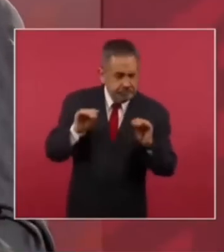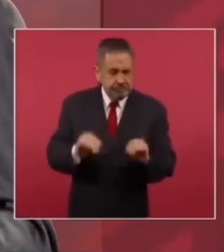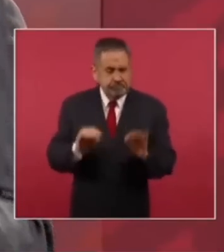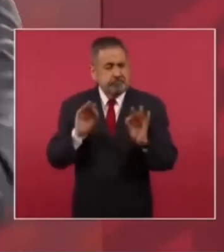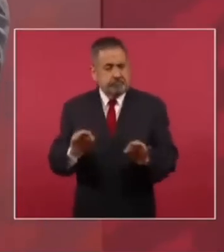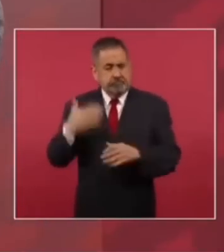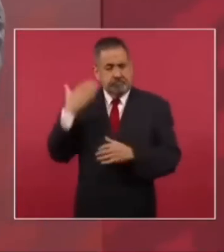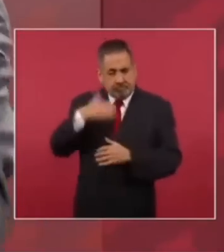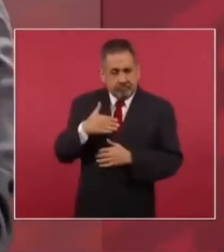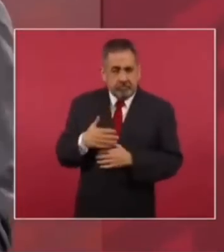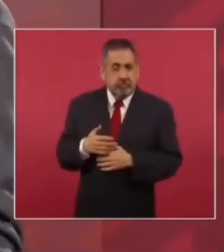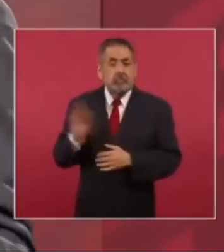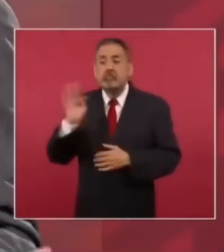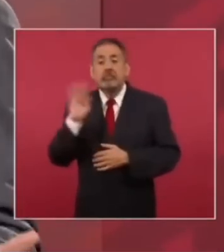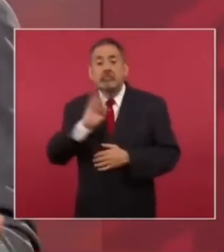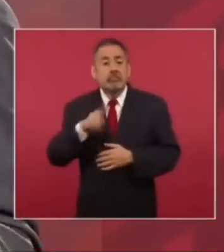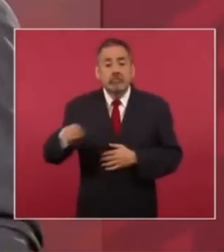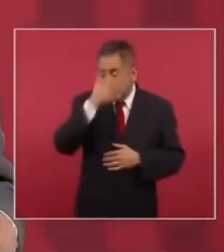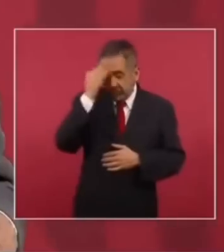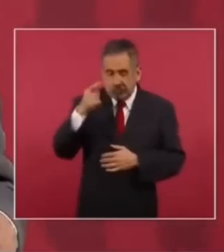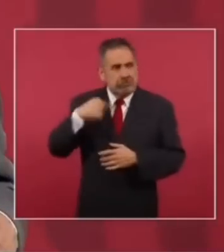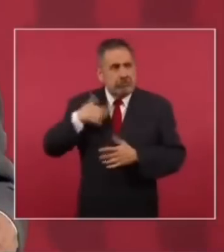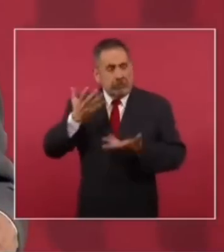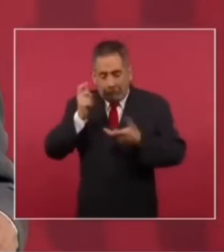porque si no, pues queda todo chueco.